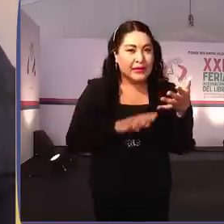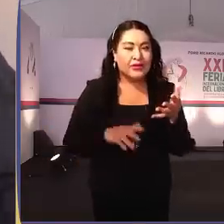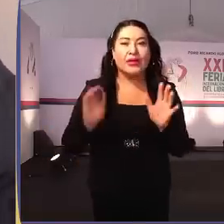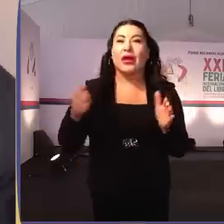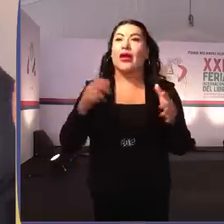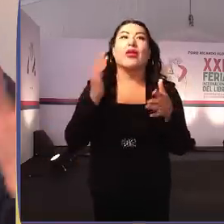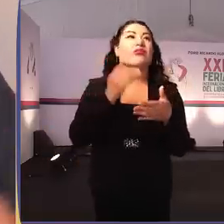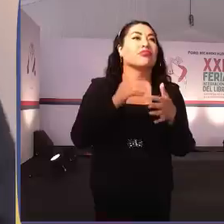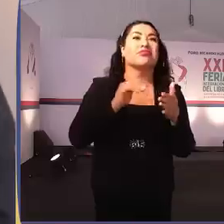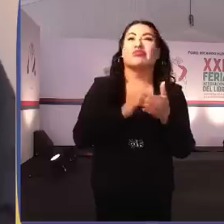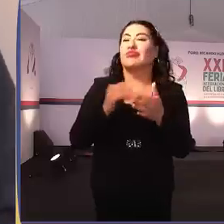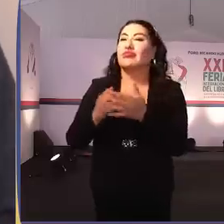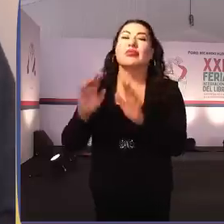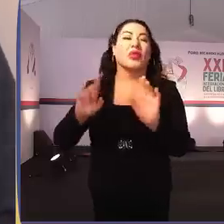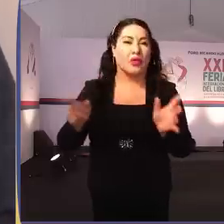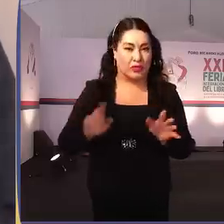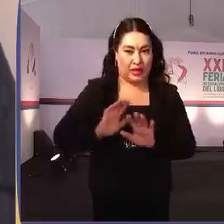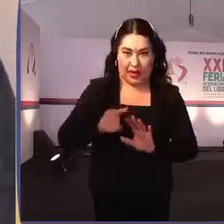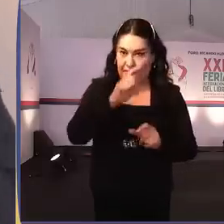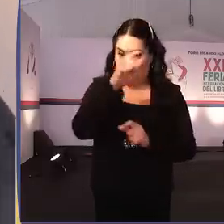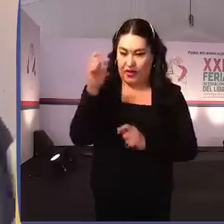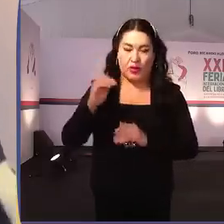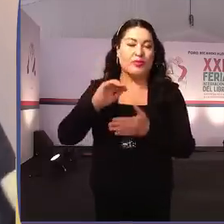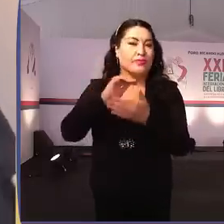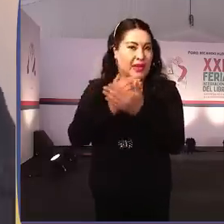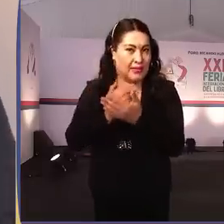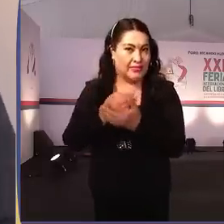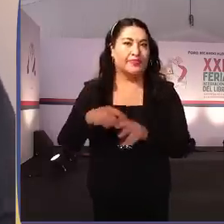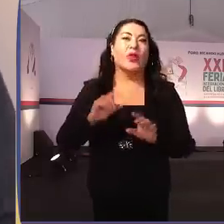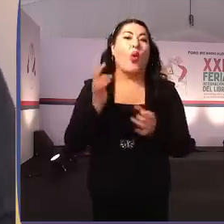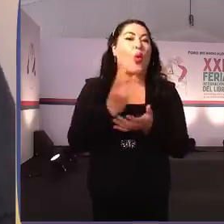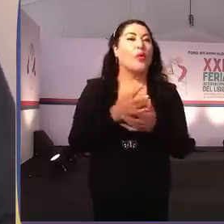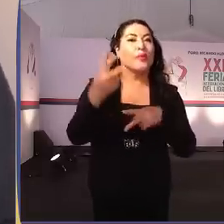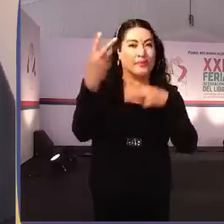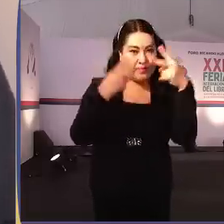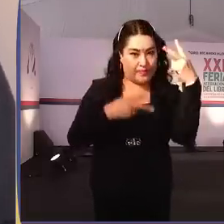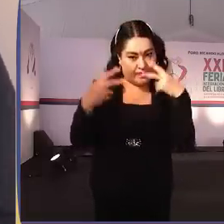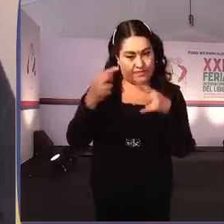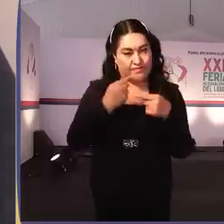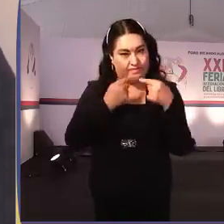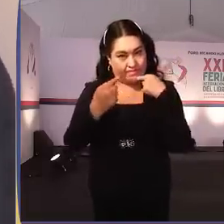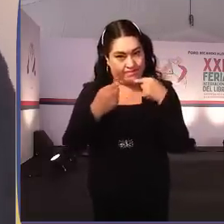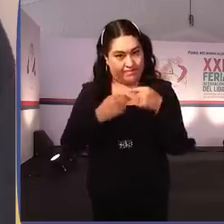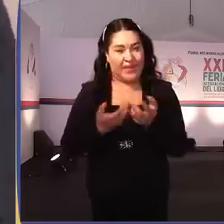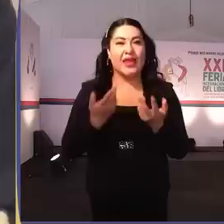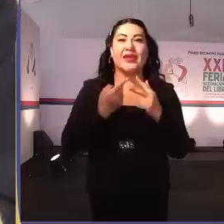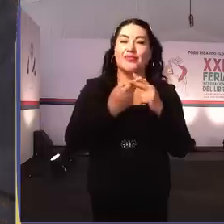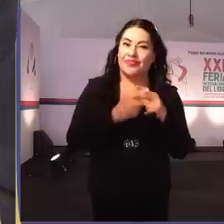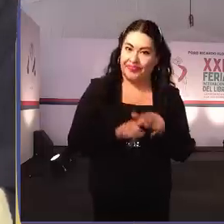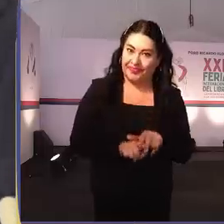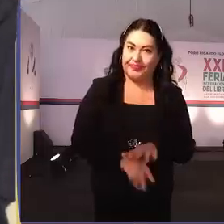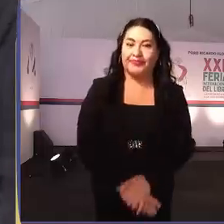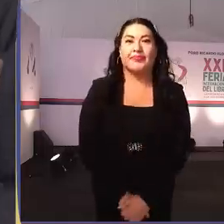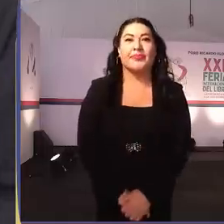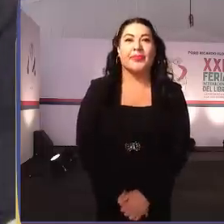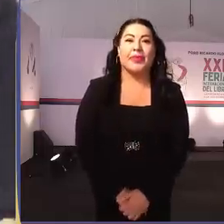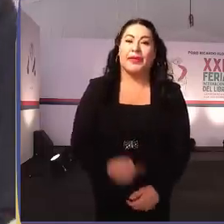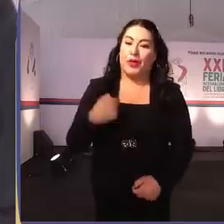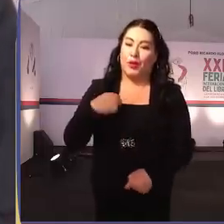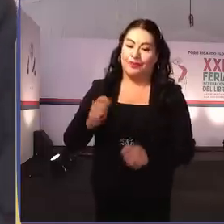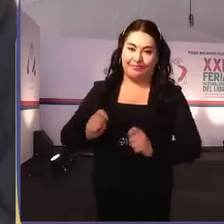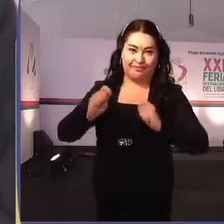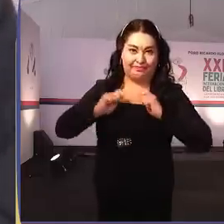una foto, una foto, una foto. Y vinimos a lo que vinimos. Y entonces arrancamos. Me tocó arrancar.